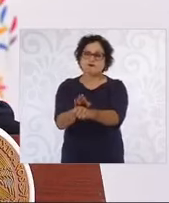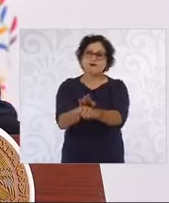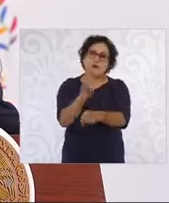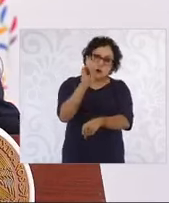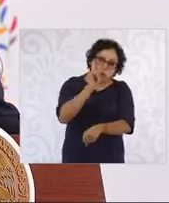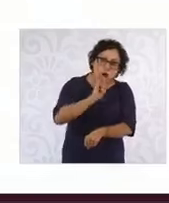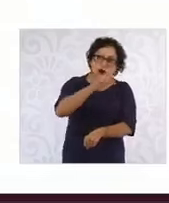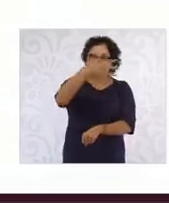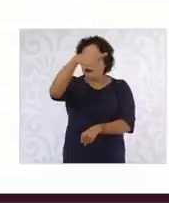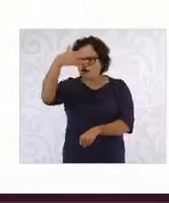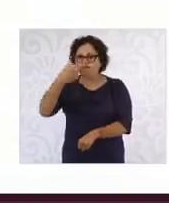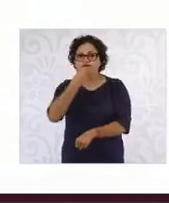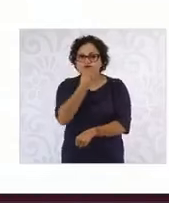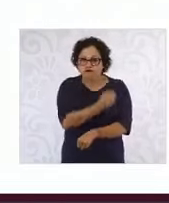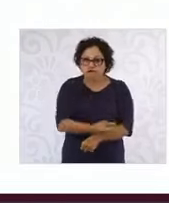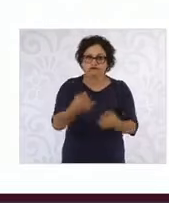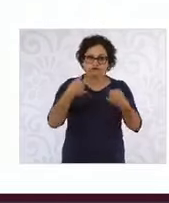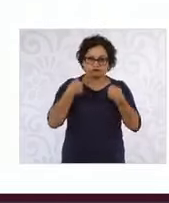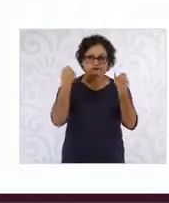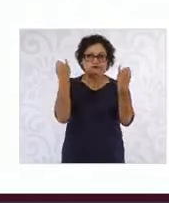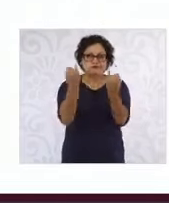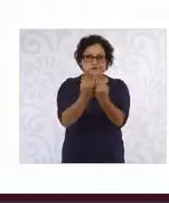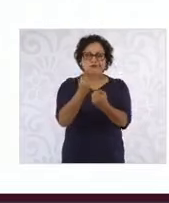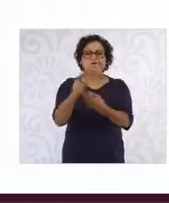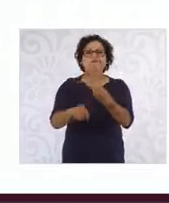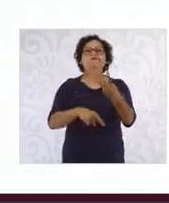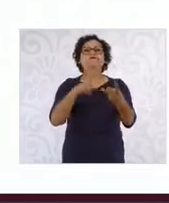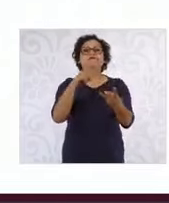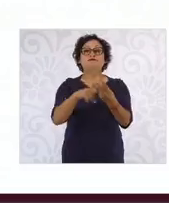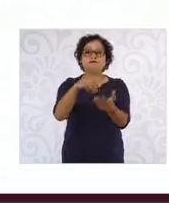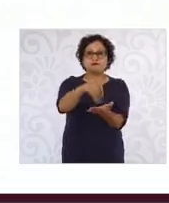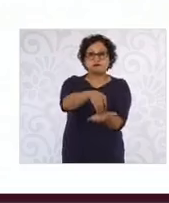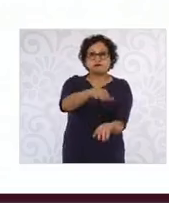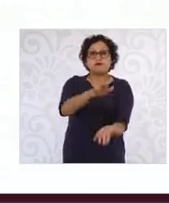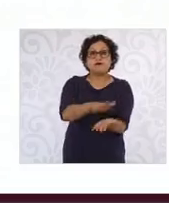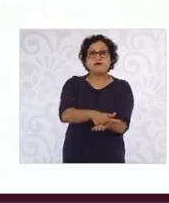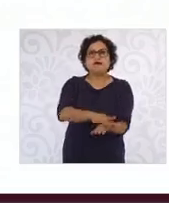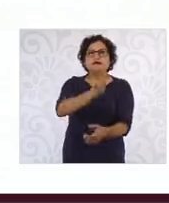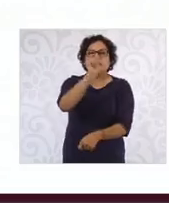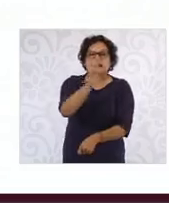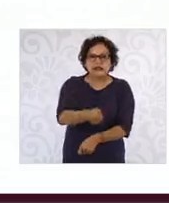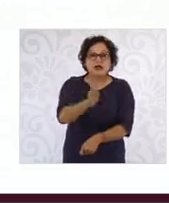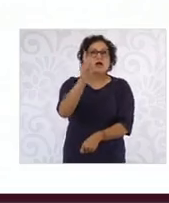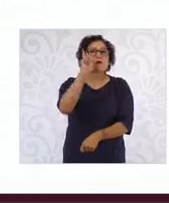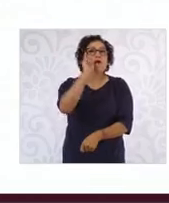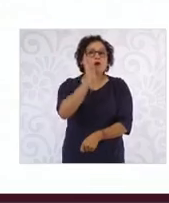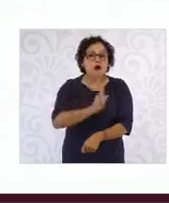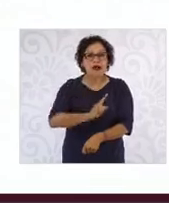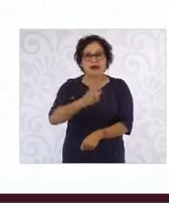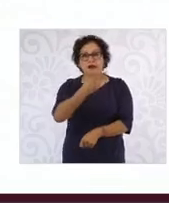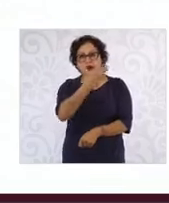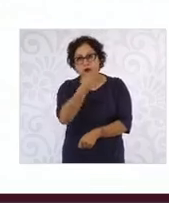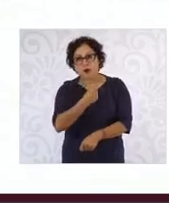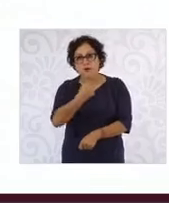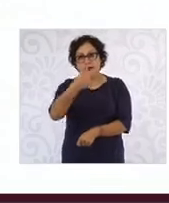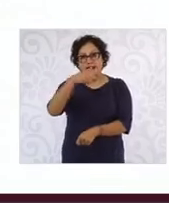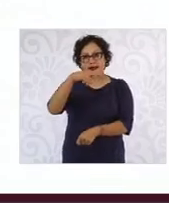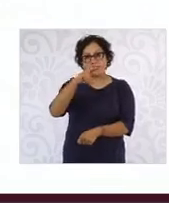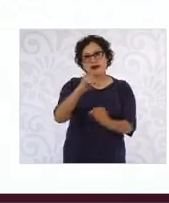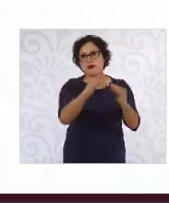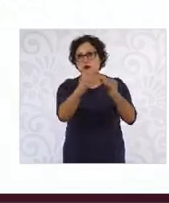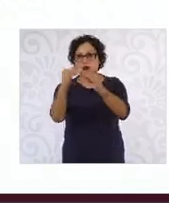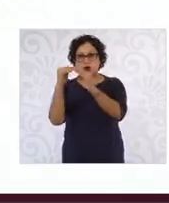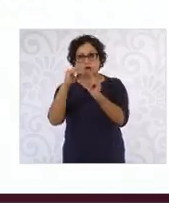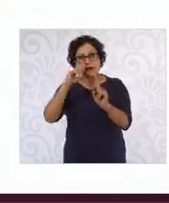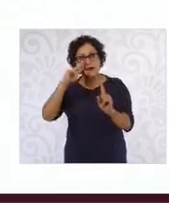adolescentes. Se establece la perspectiva de género tanto en materia de seguridad pública como para